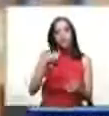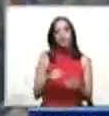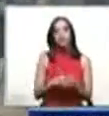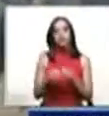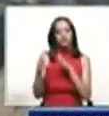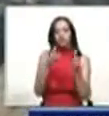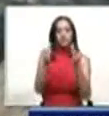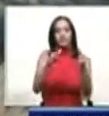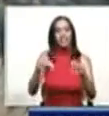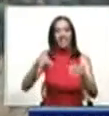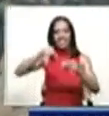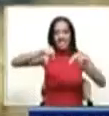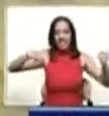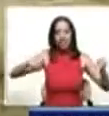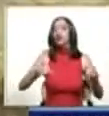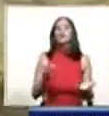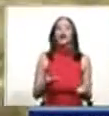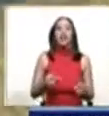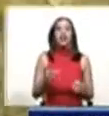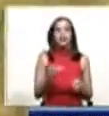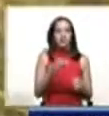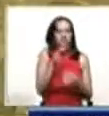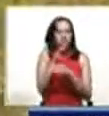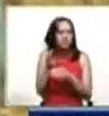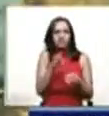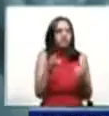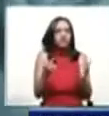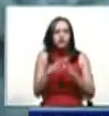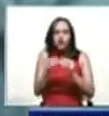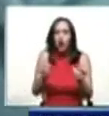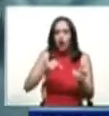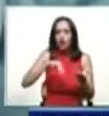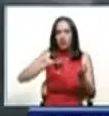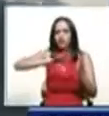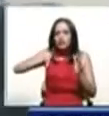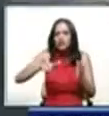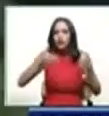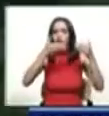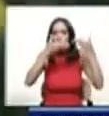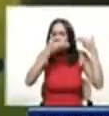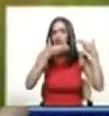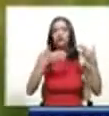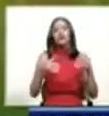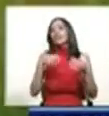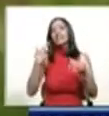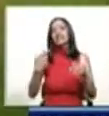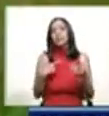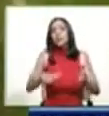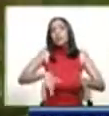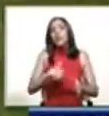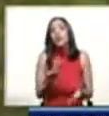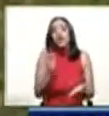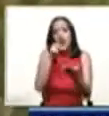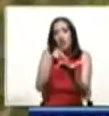y terrestres para combatir todos los delitos de los grupos paramilitares, grupos armados que pudieran encontrarse